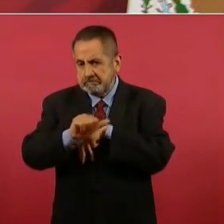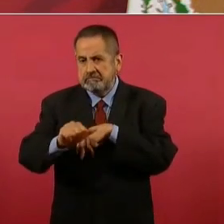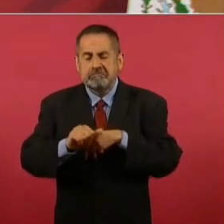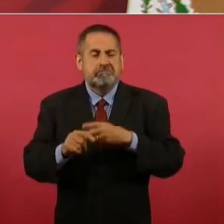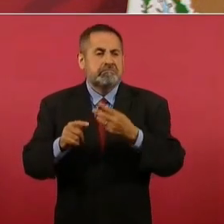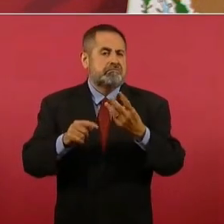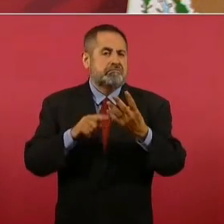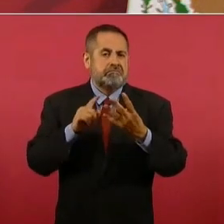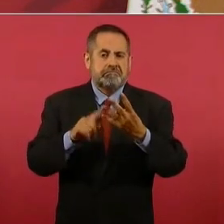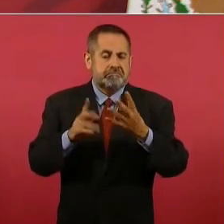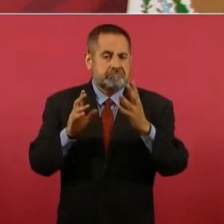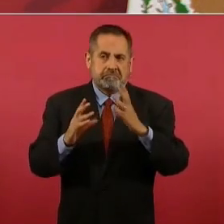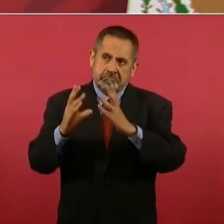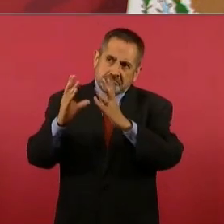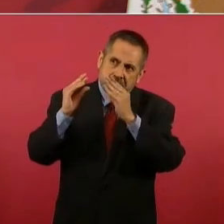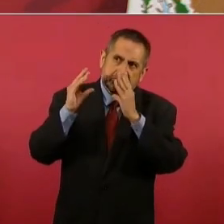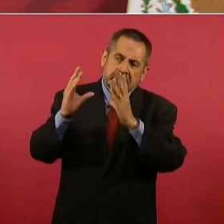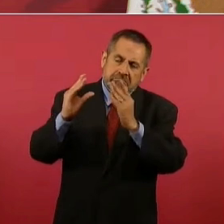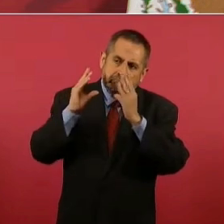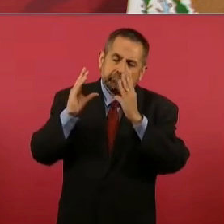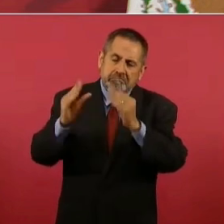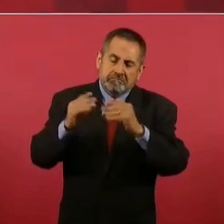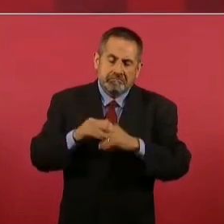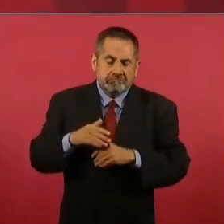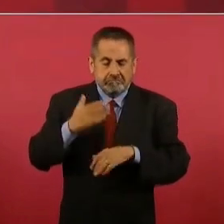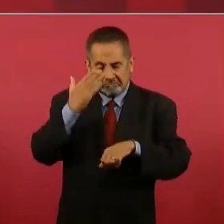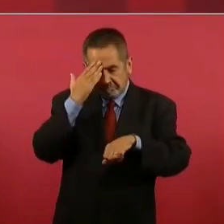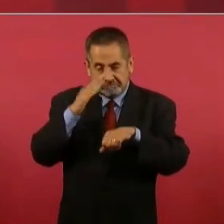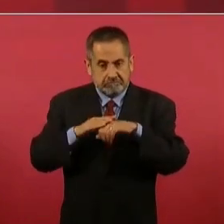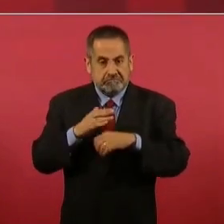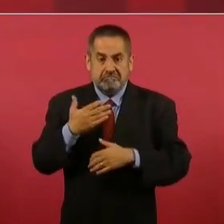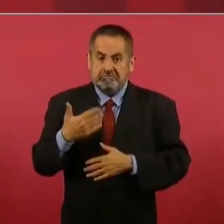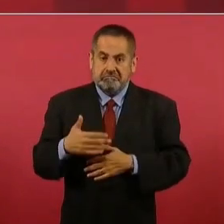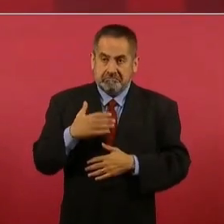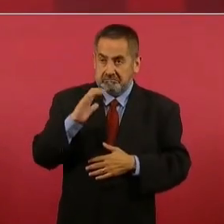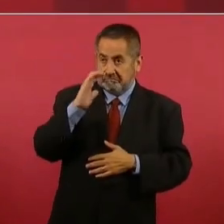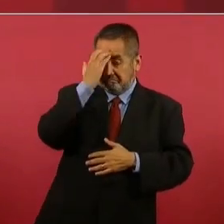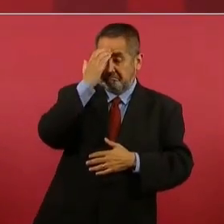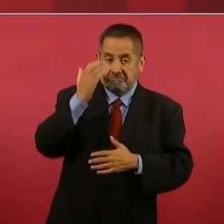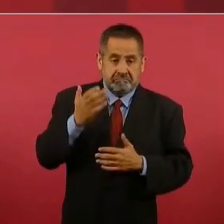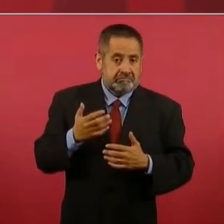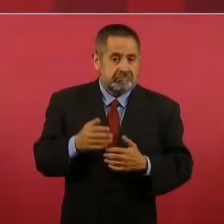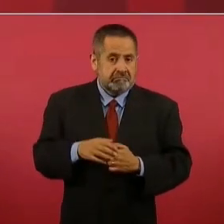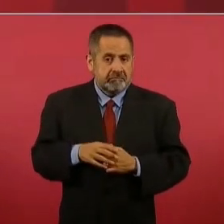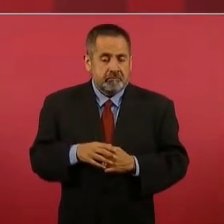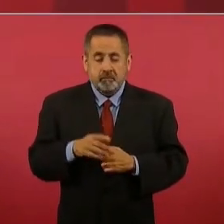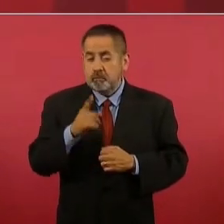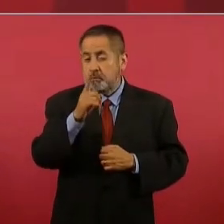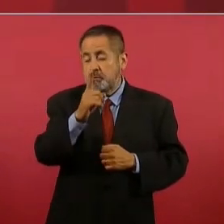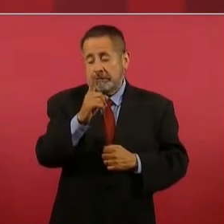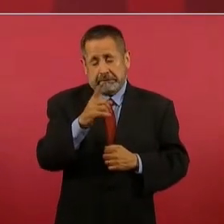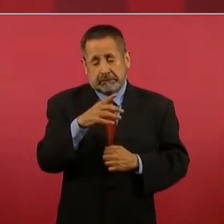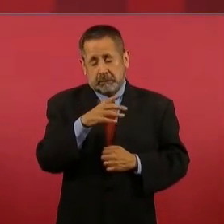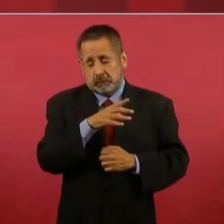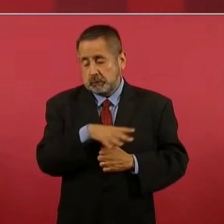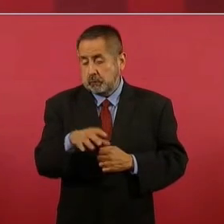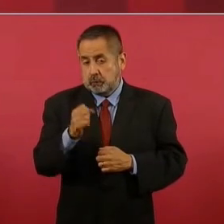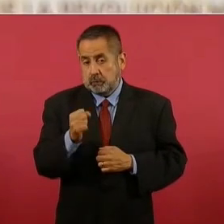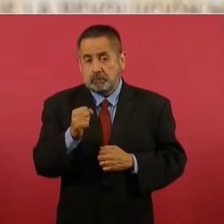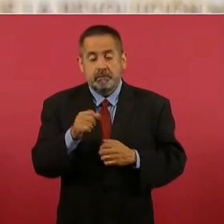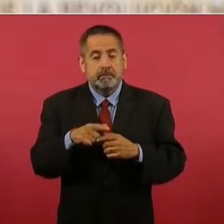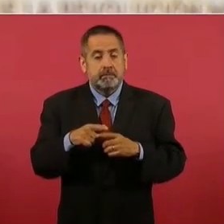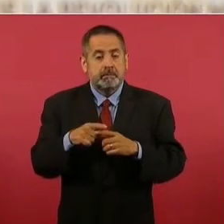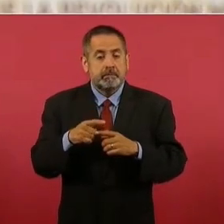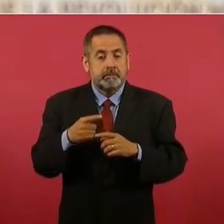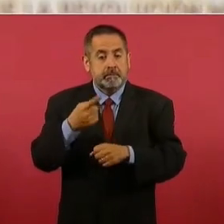argentinos. ¿Sí? Me tocó algo fuertísimo en el